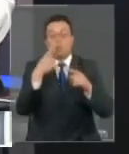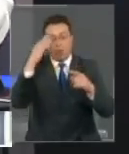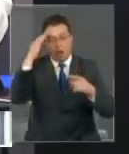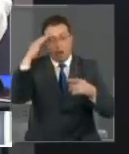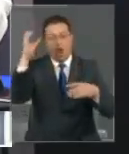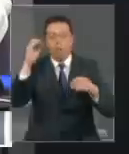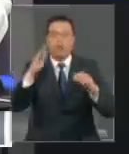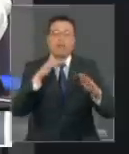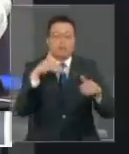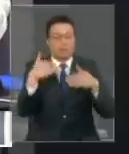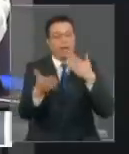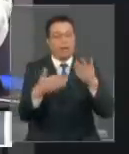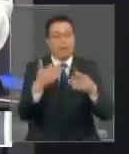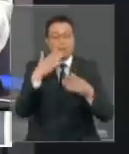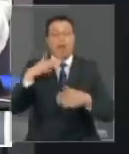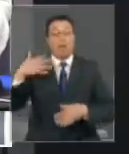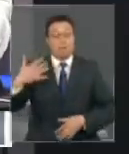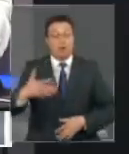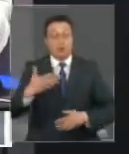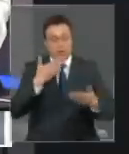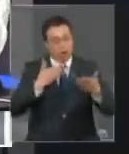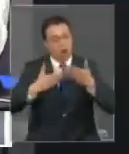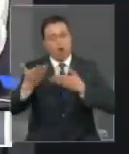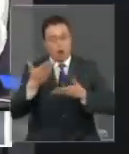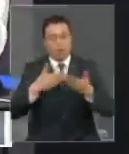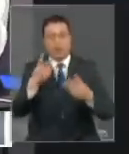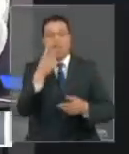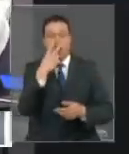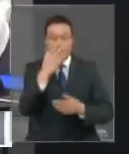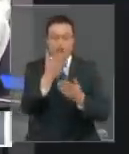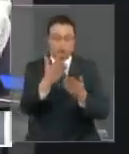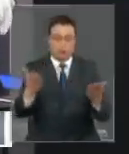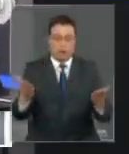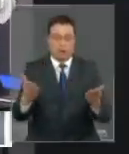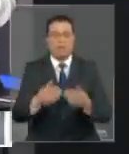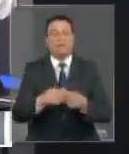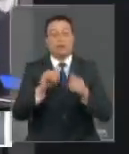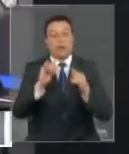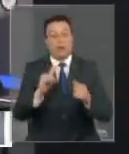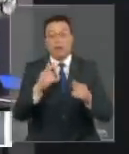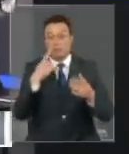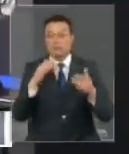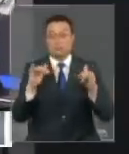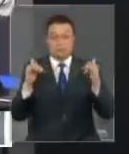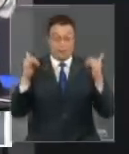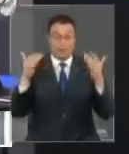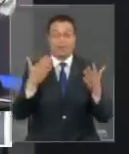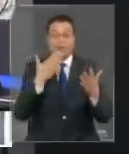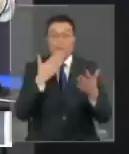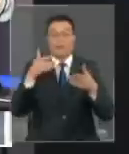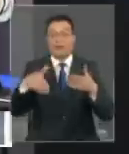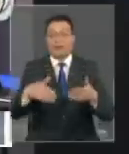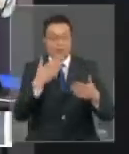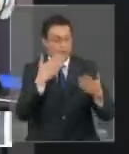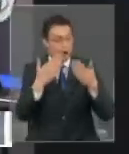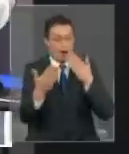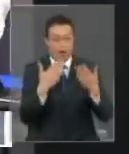nos parecen pueden ser realmente entretenidos para que ustedes conozcan. Y hablando de entretenidos, y que esperamos que sea así este